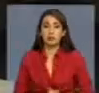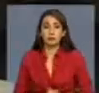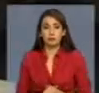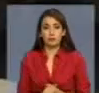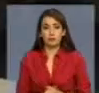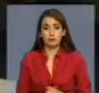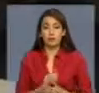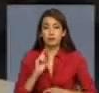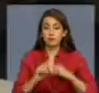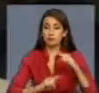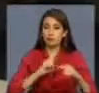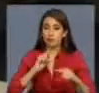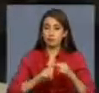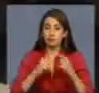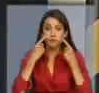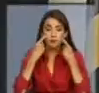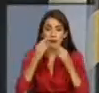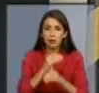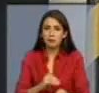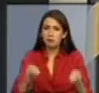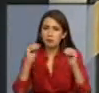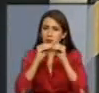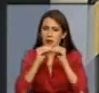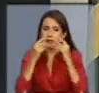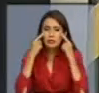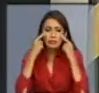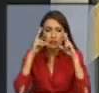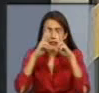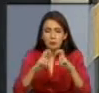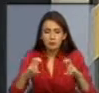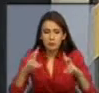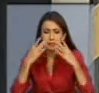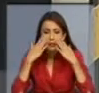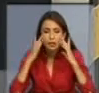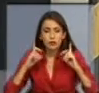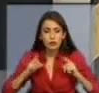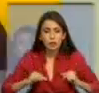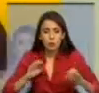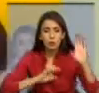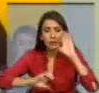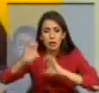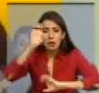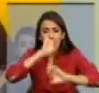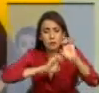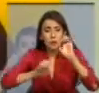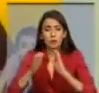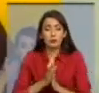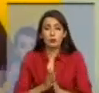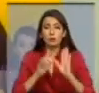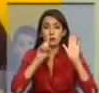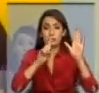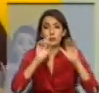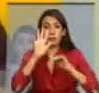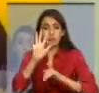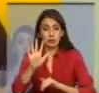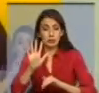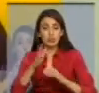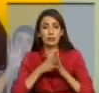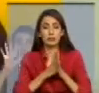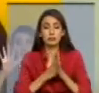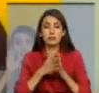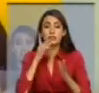casos identificados, se siguen reportando más cuadros que son investigados por las autoridades sanitarias. De estos 65 casos se reportan